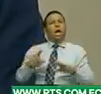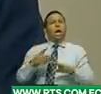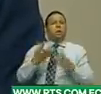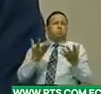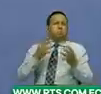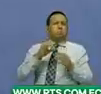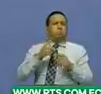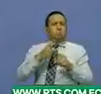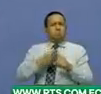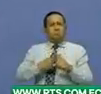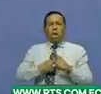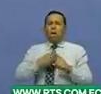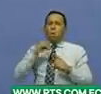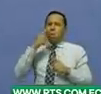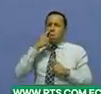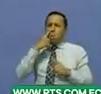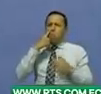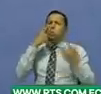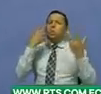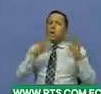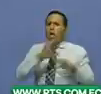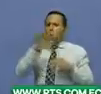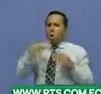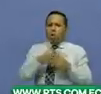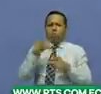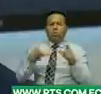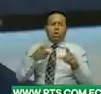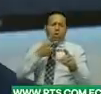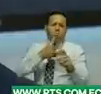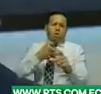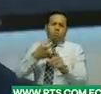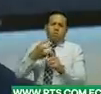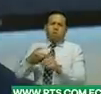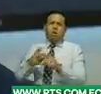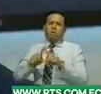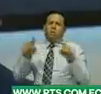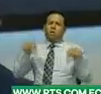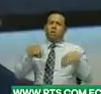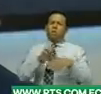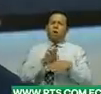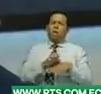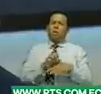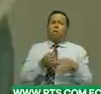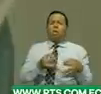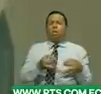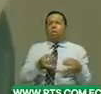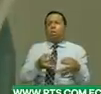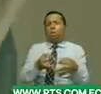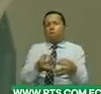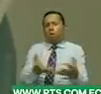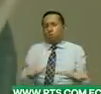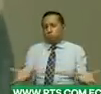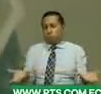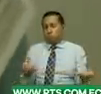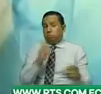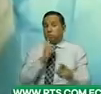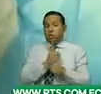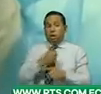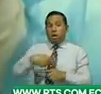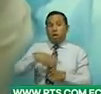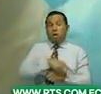cantidad de la población. De momento no han elaborado un comunicado público. Están dispuestos, sin embargo, a las